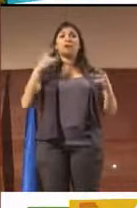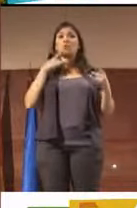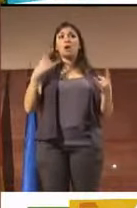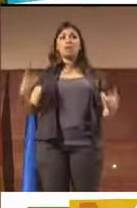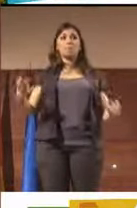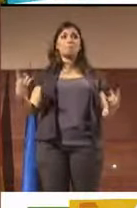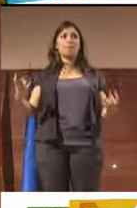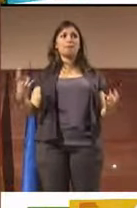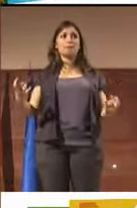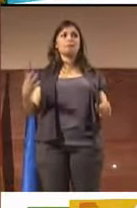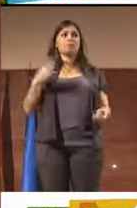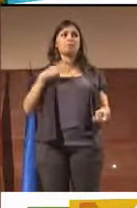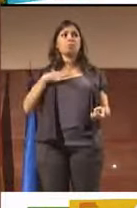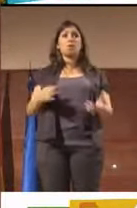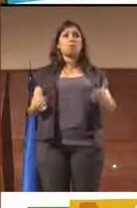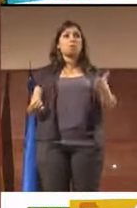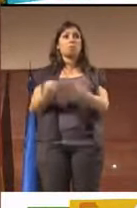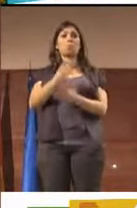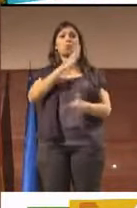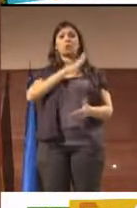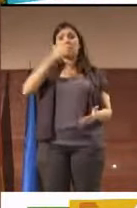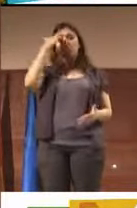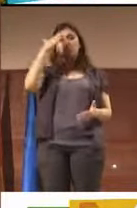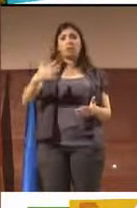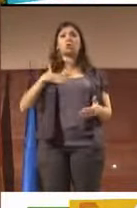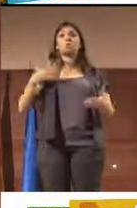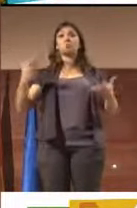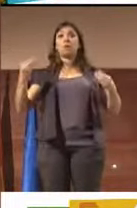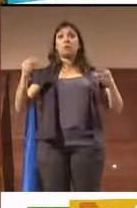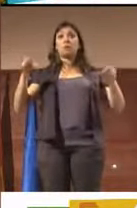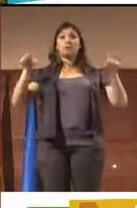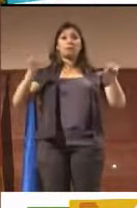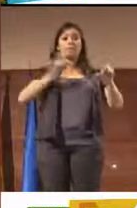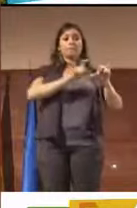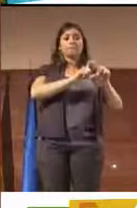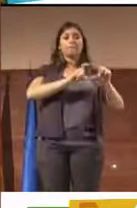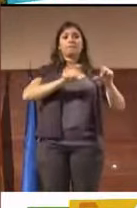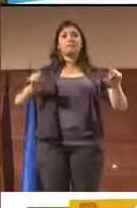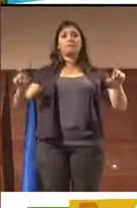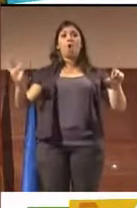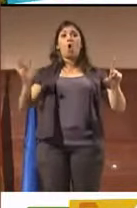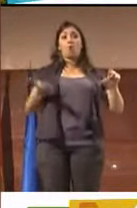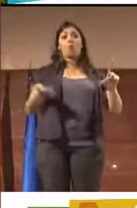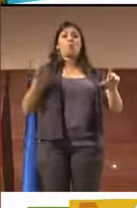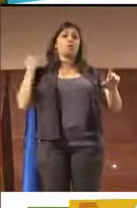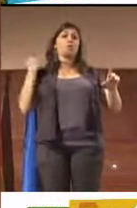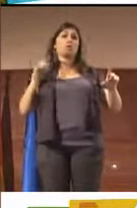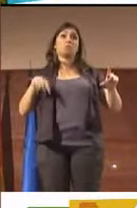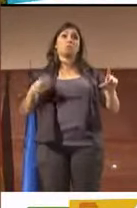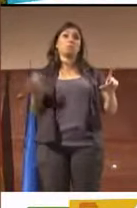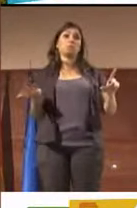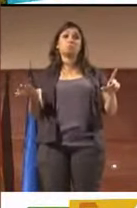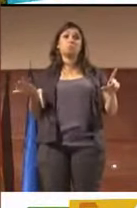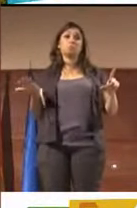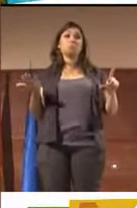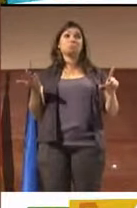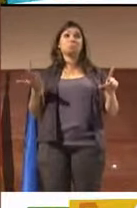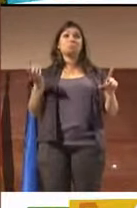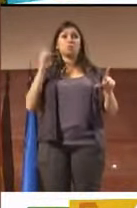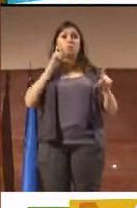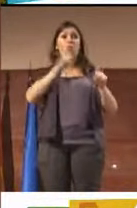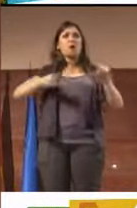te permite ponerlo como tope por si vas a trabajar con documentos, o quitarlo si vas a. O sea, no es